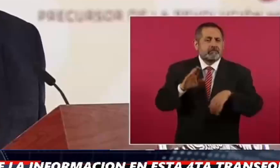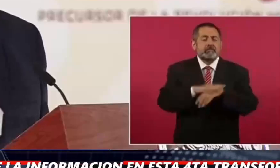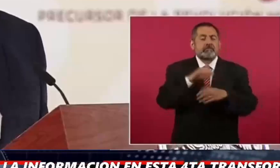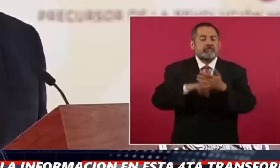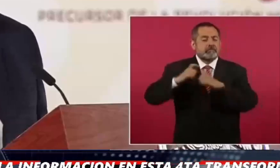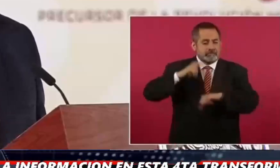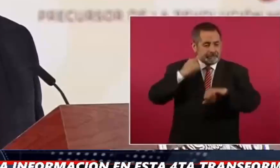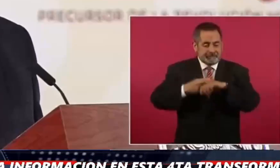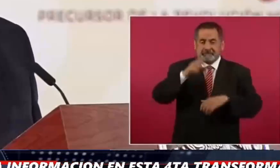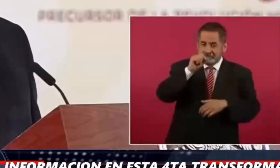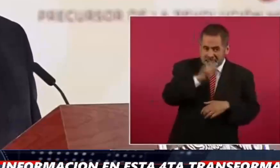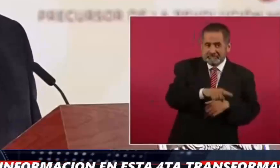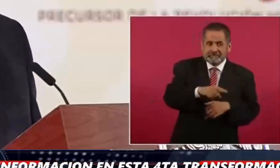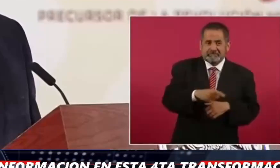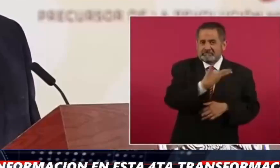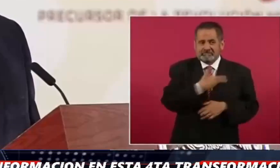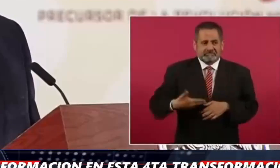orquestado desde Los Pinos?